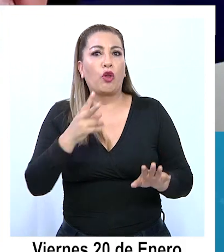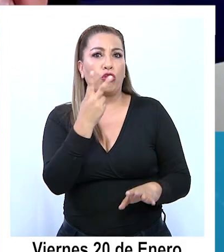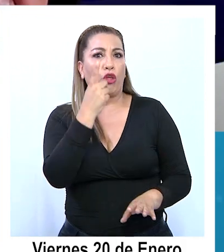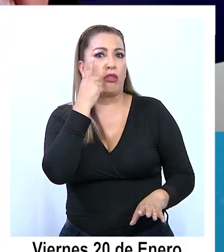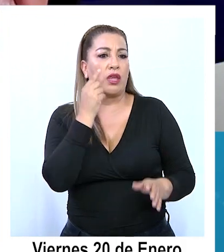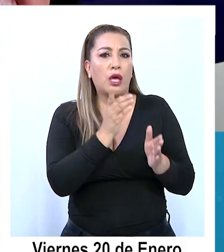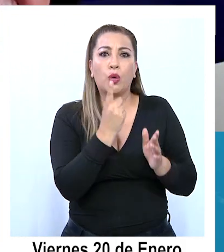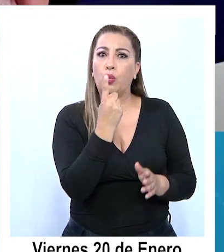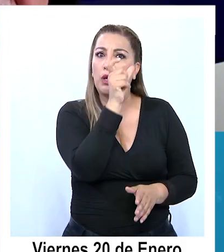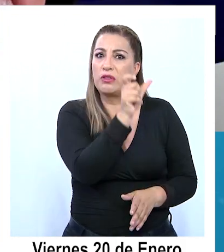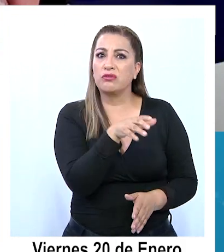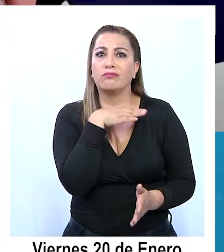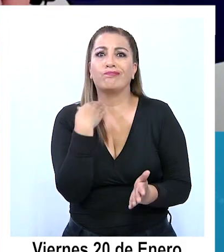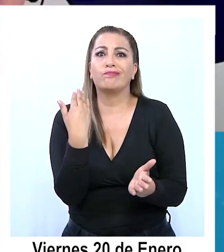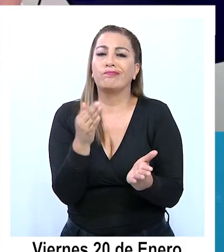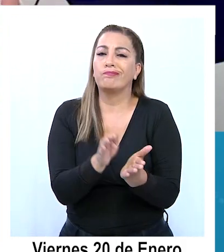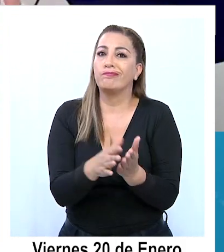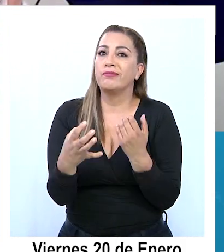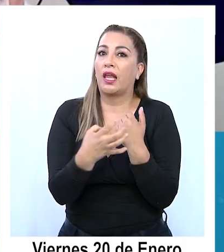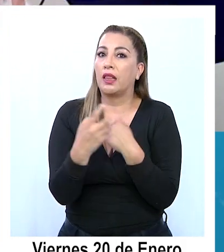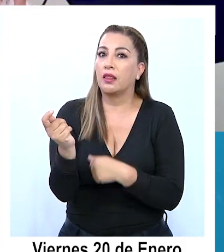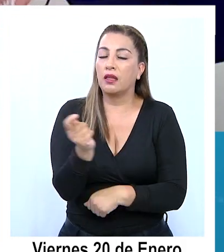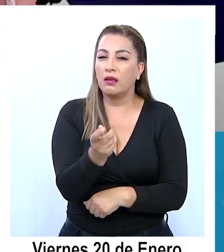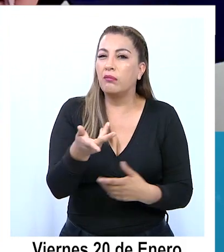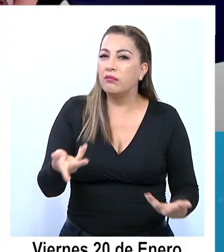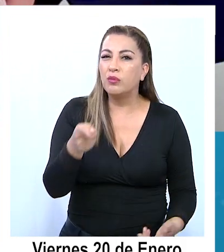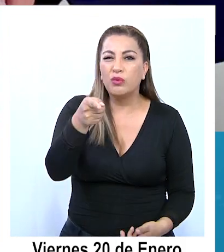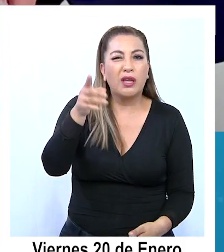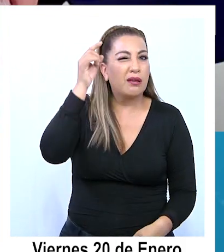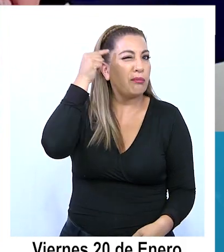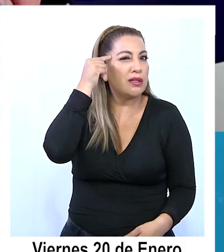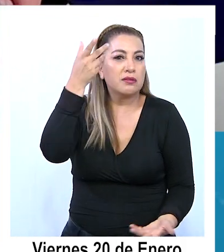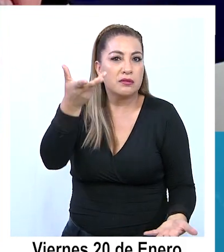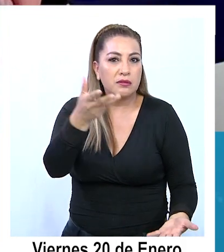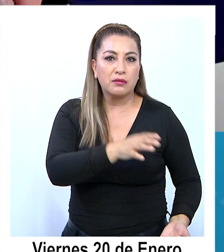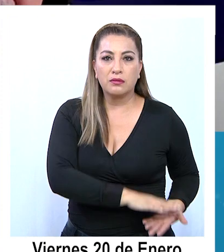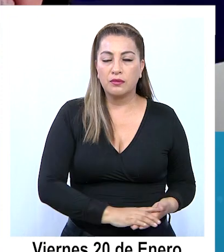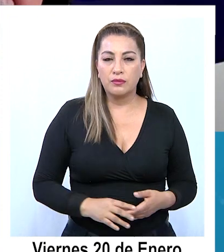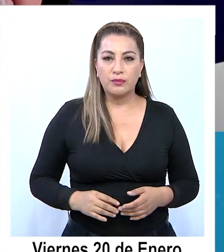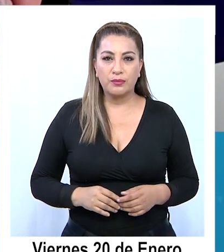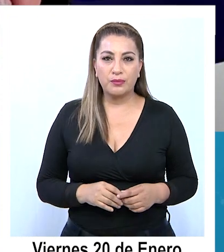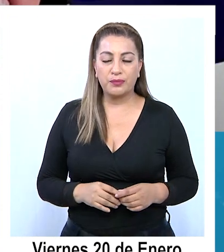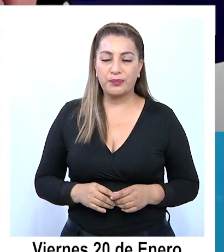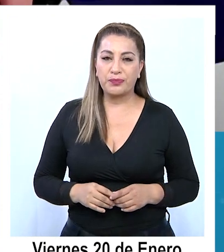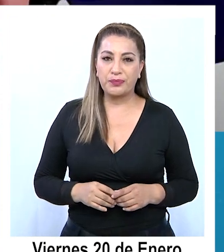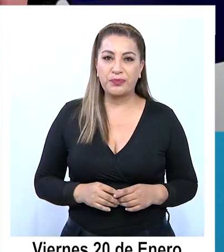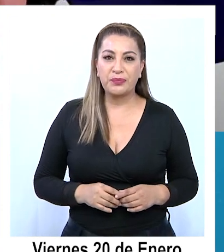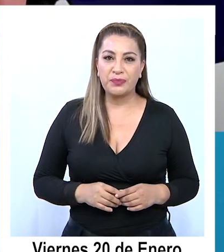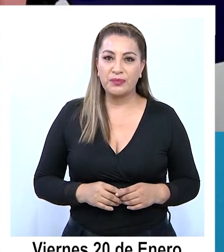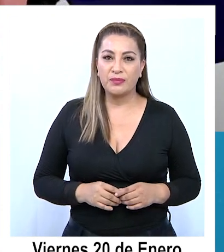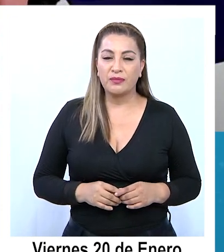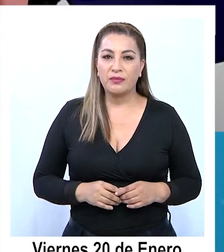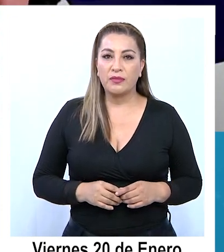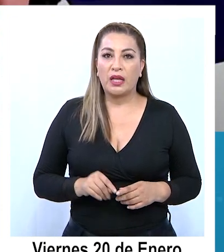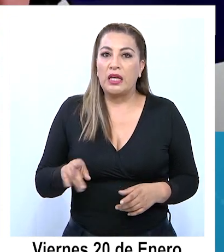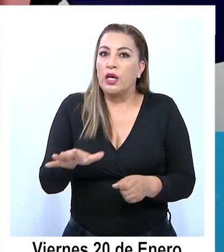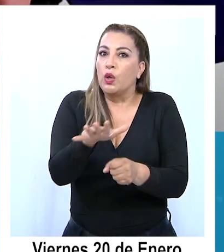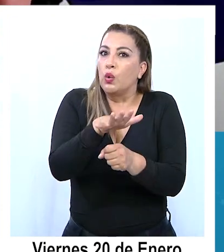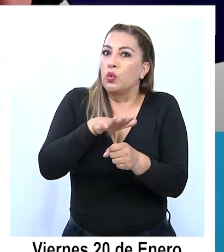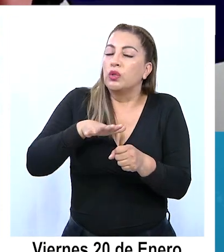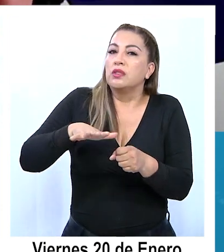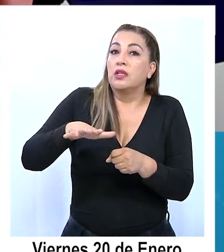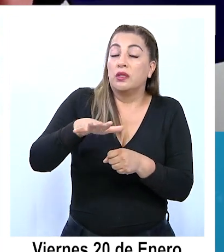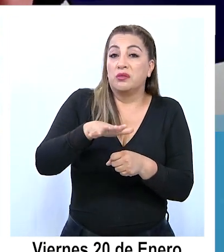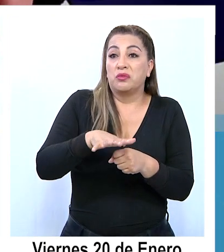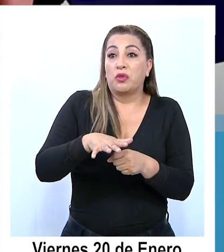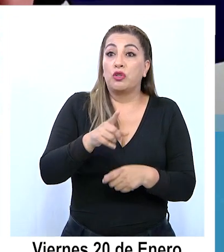2 días hay un asesinato en la región. ¿Cómo está viendo este fenómeno? Bueno, yo creo que es un fenómeno, y que no